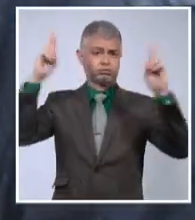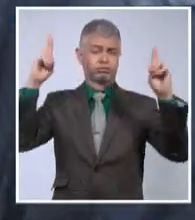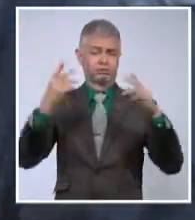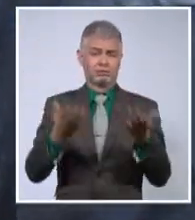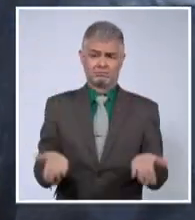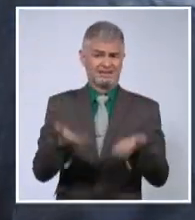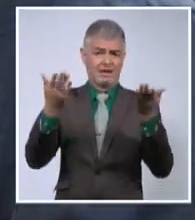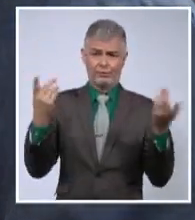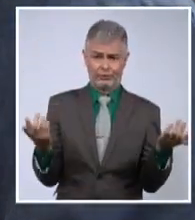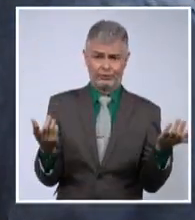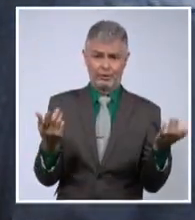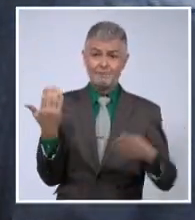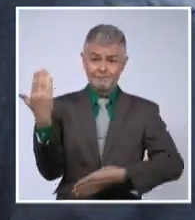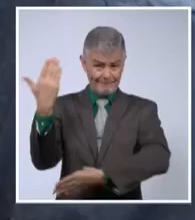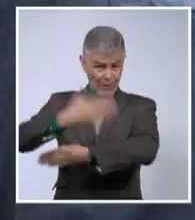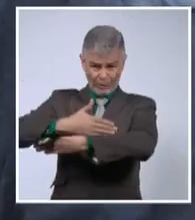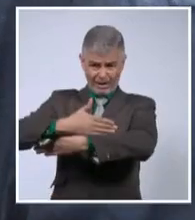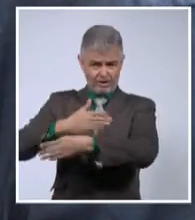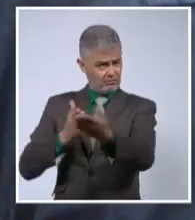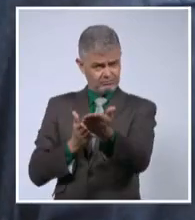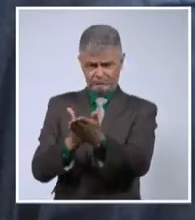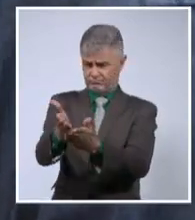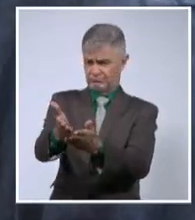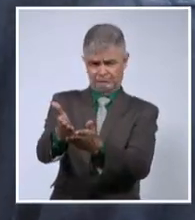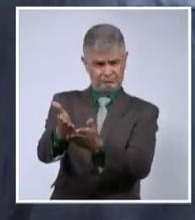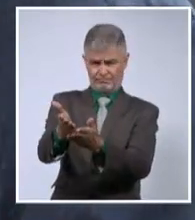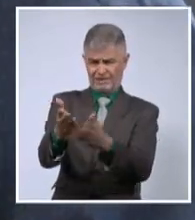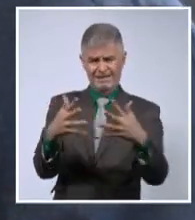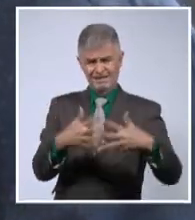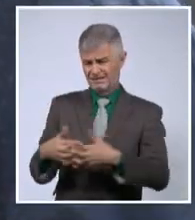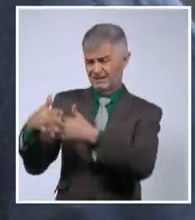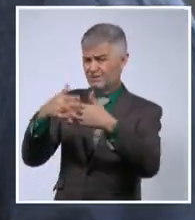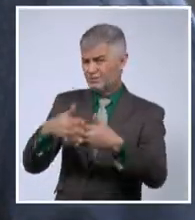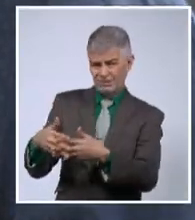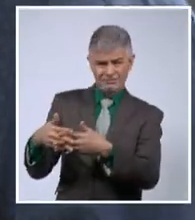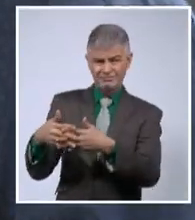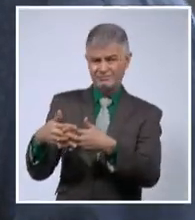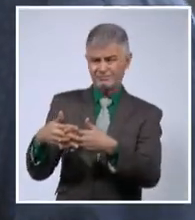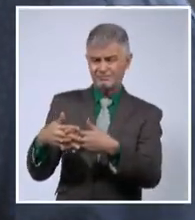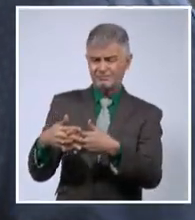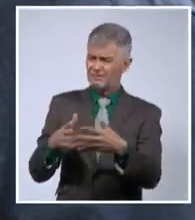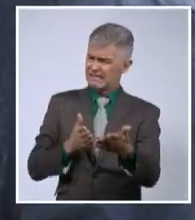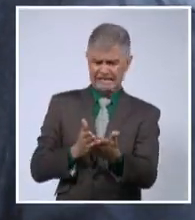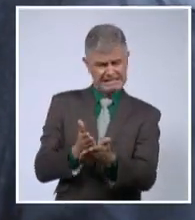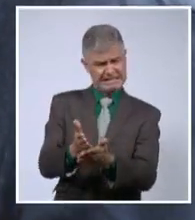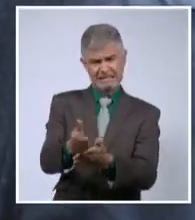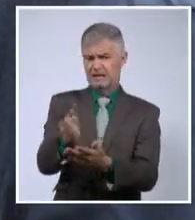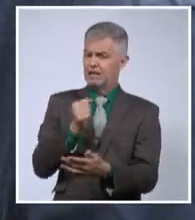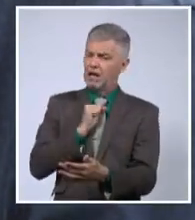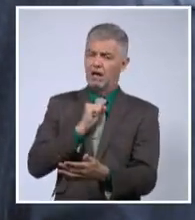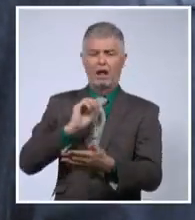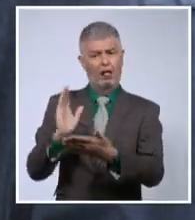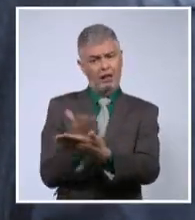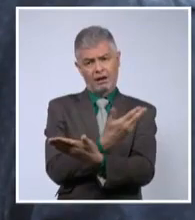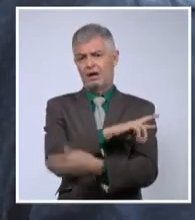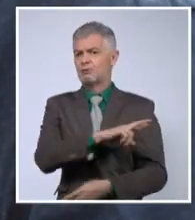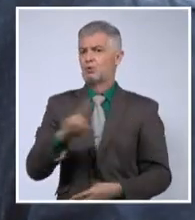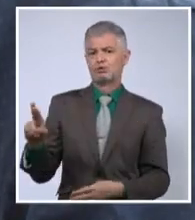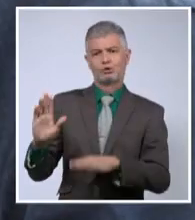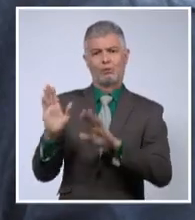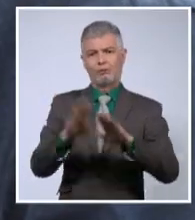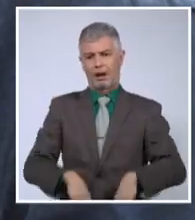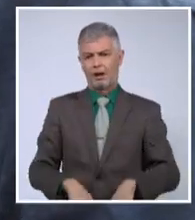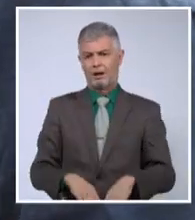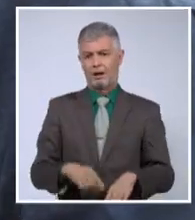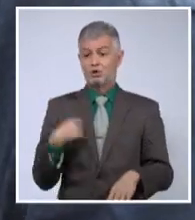va a mantener. El enemigo no va a cejar en destruir la revolución y nosotros tendremos que